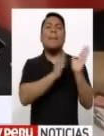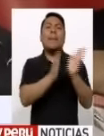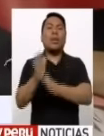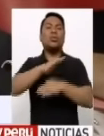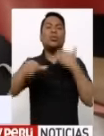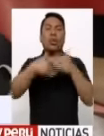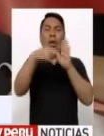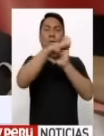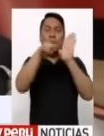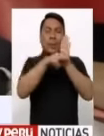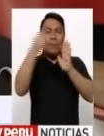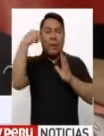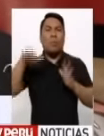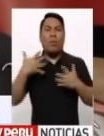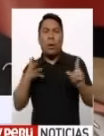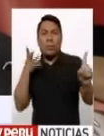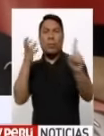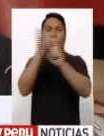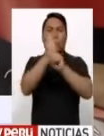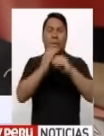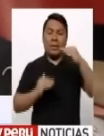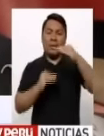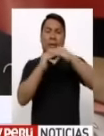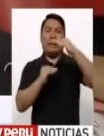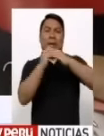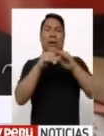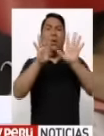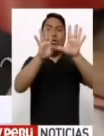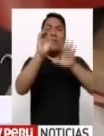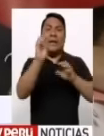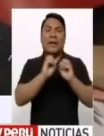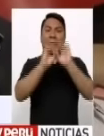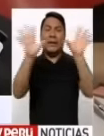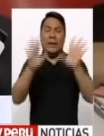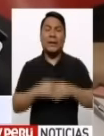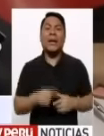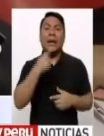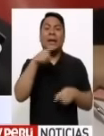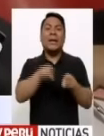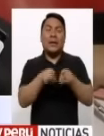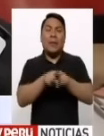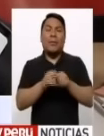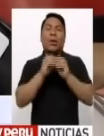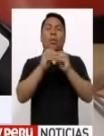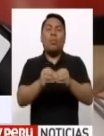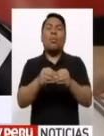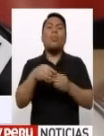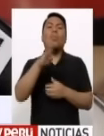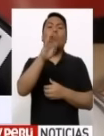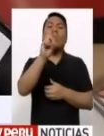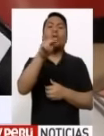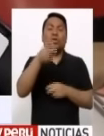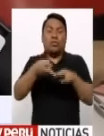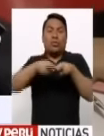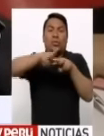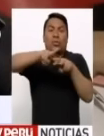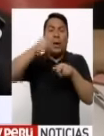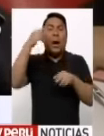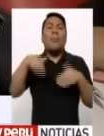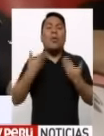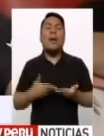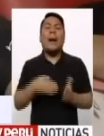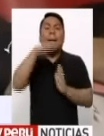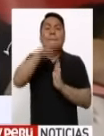cumplir con las metas dentro de los 90 días. También indicó que con la colocación de bonos se logrará pagar